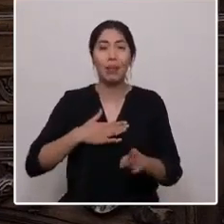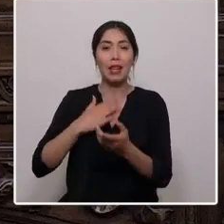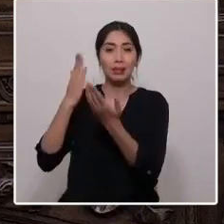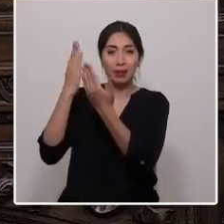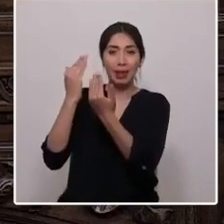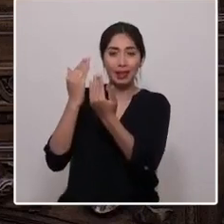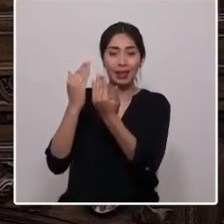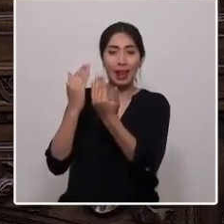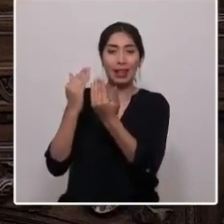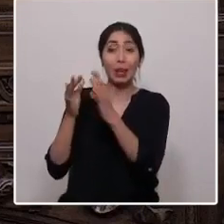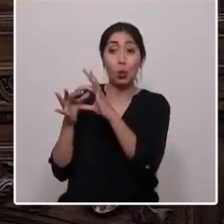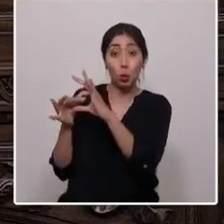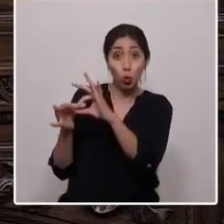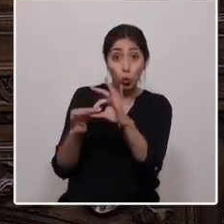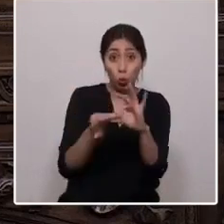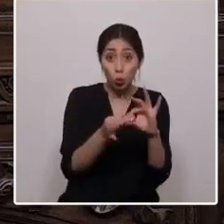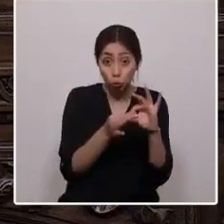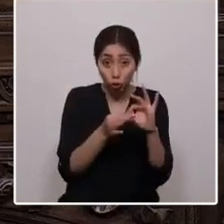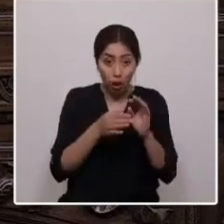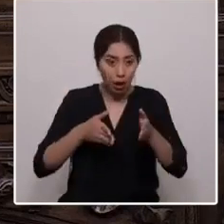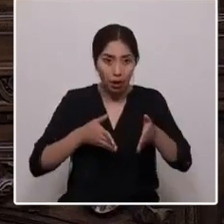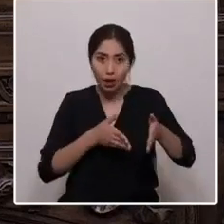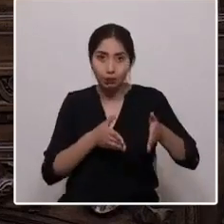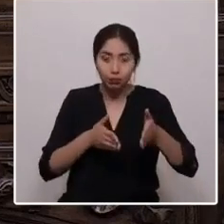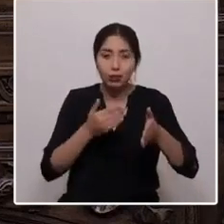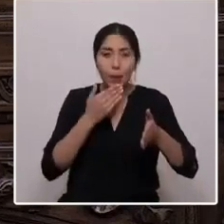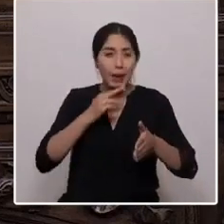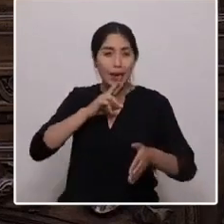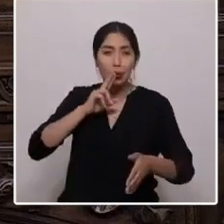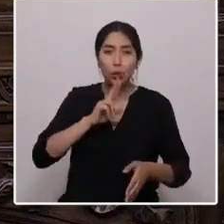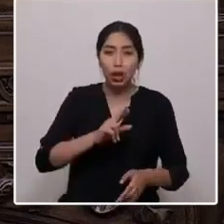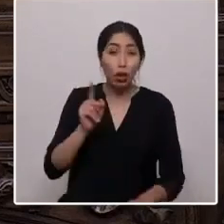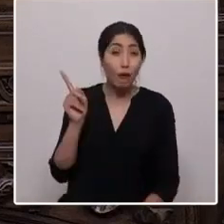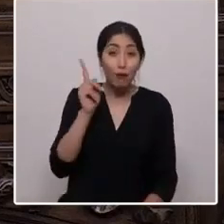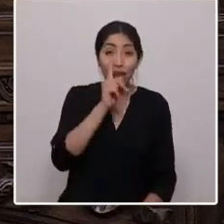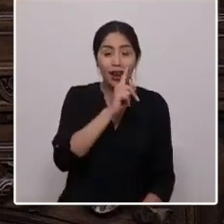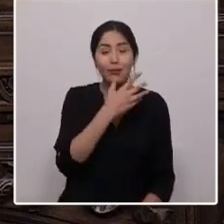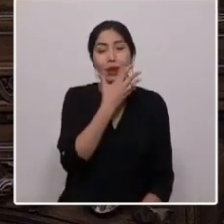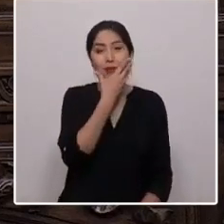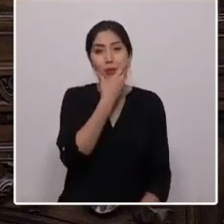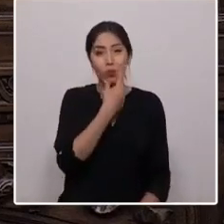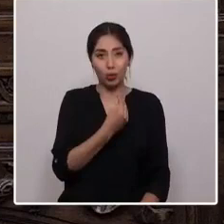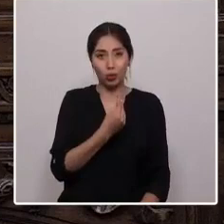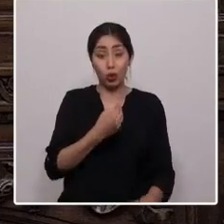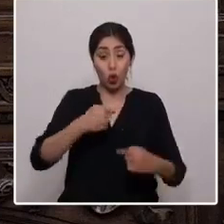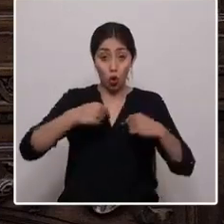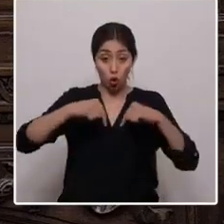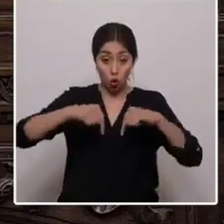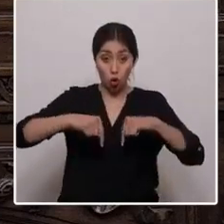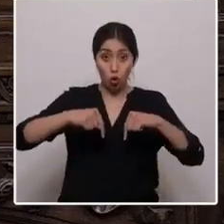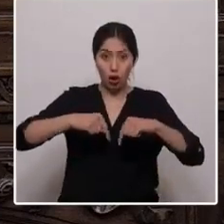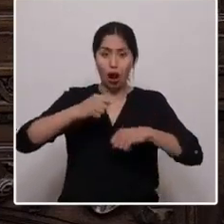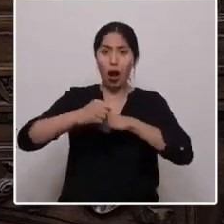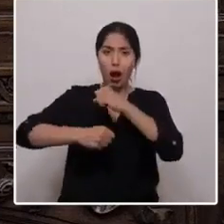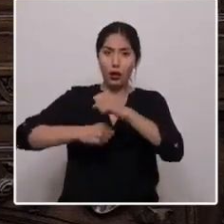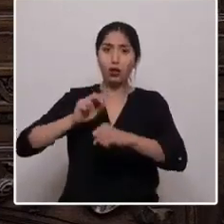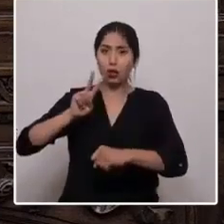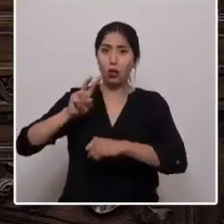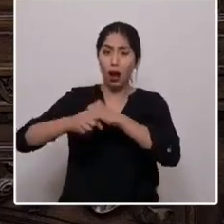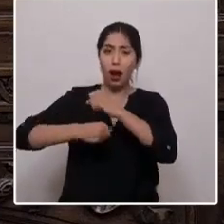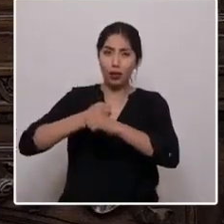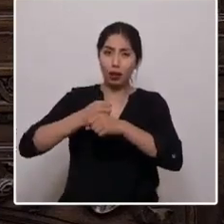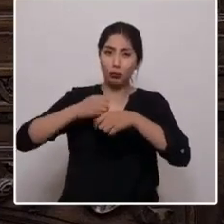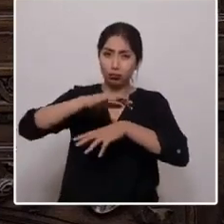juntas tanto el camino con el resultado serán hermosos hoy a dos años de la revuelta popular tengo la plena confianza